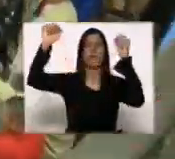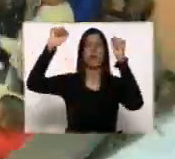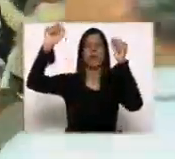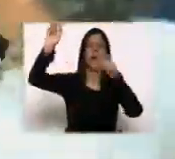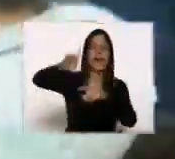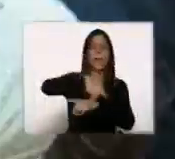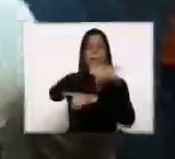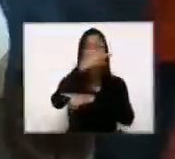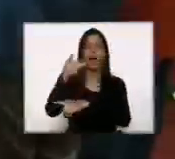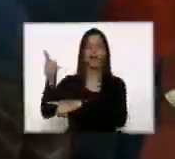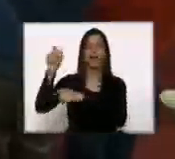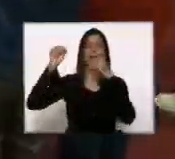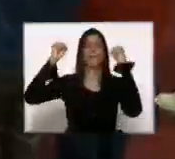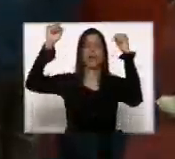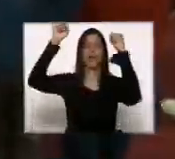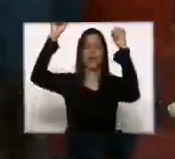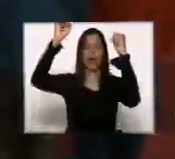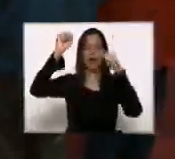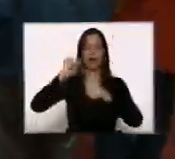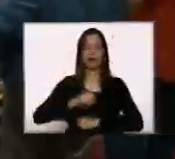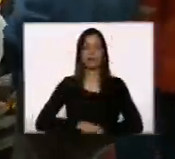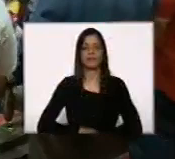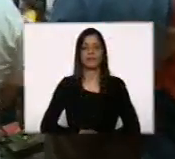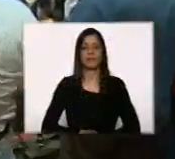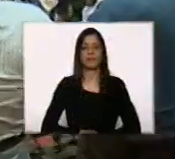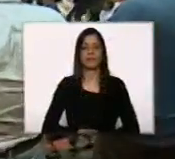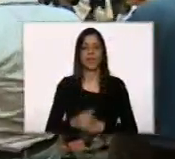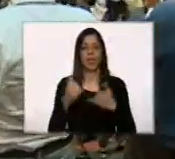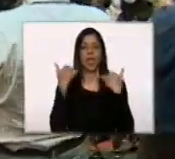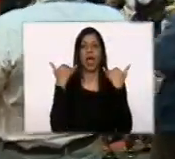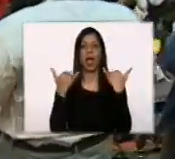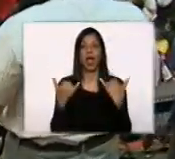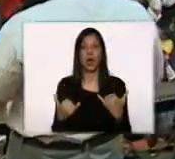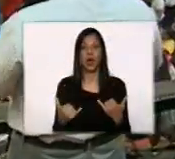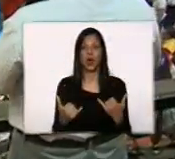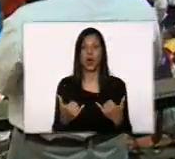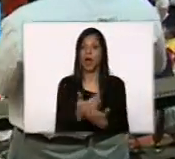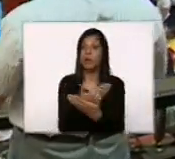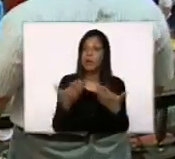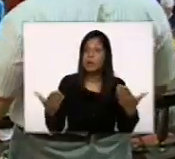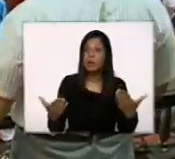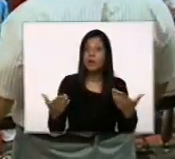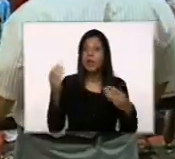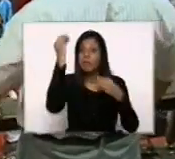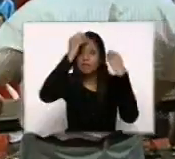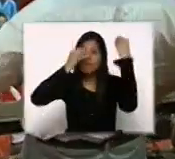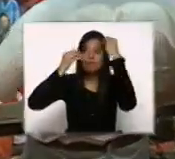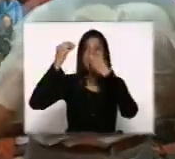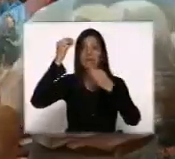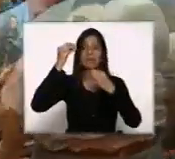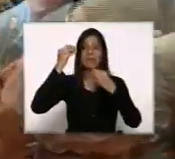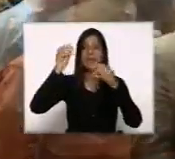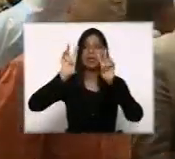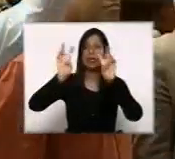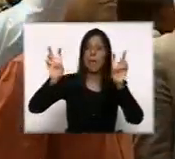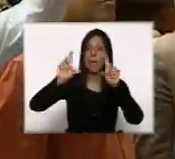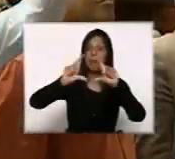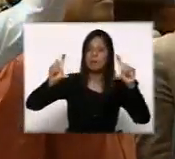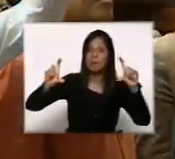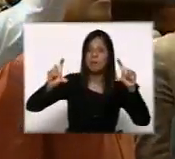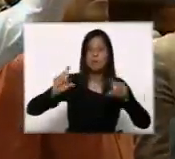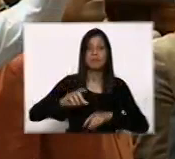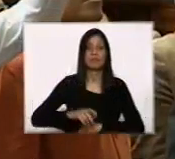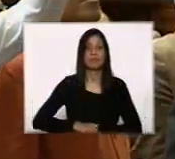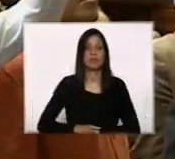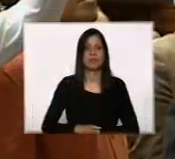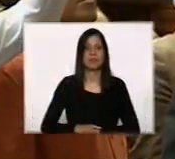patria! ¡Viva! Someto a consideración de esta, de este pleno, no, perdón, yo no, allá aquí